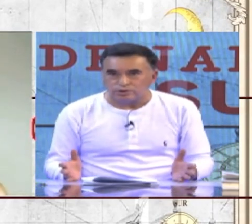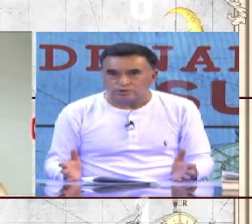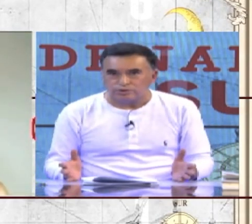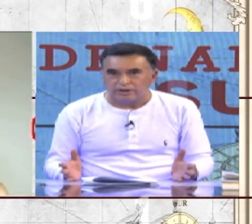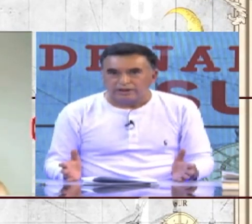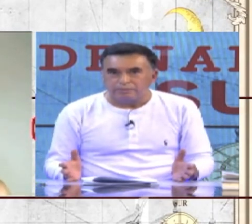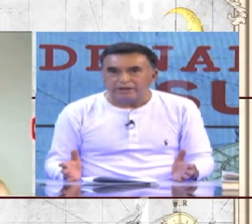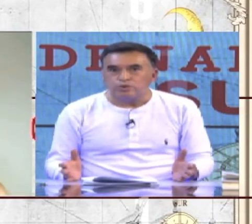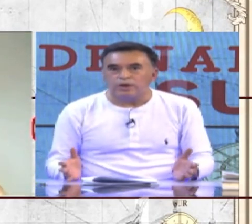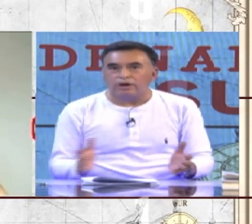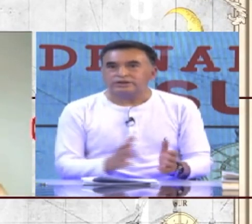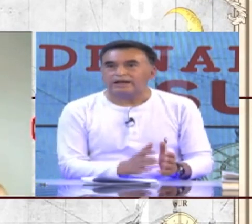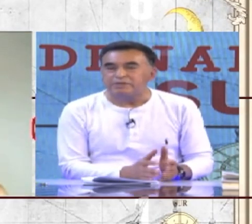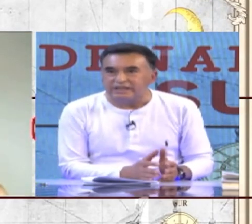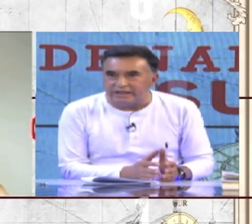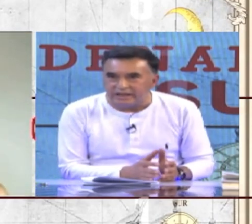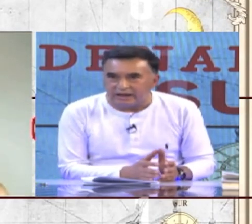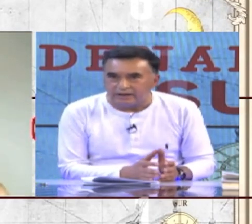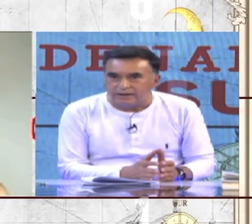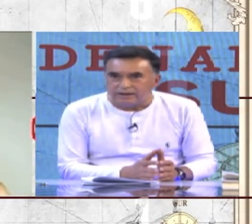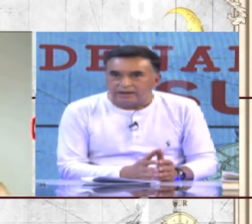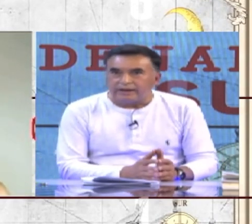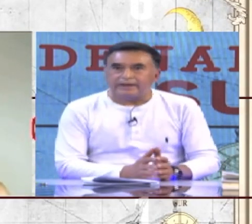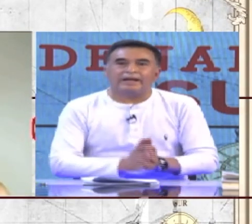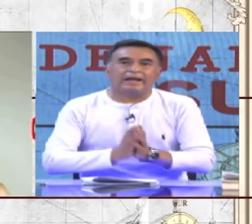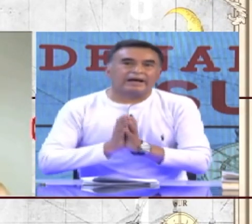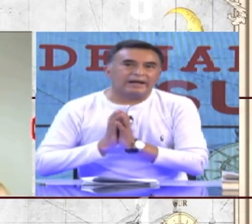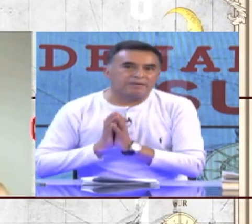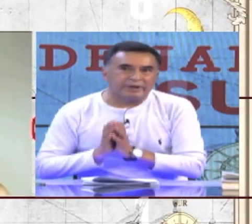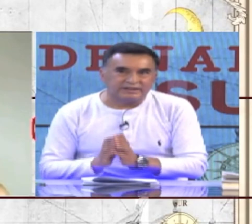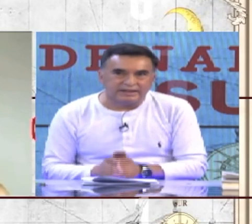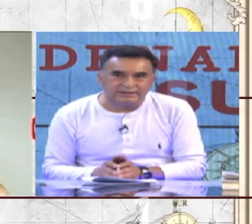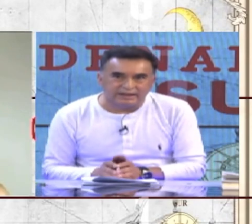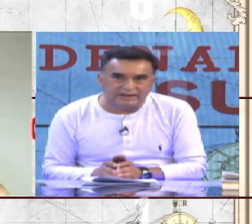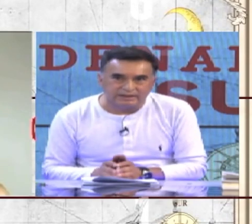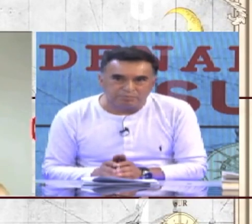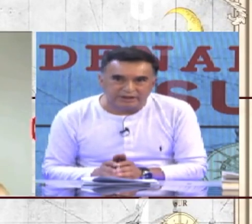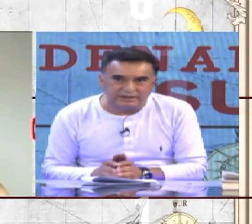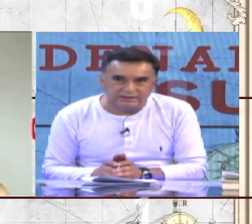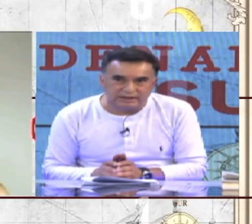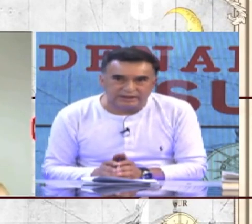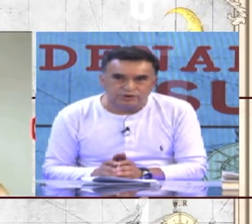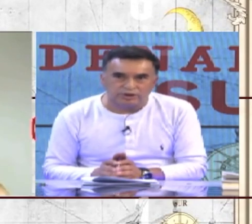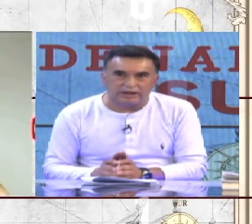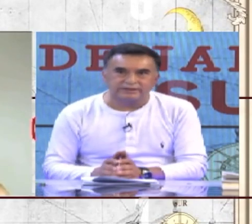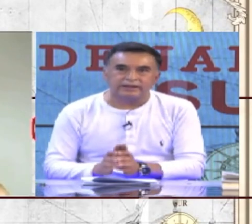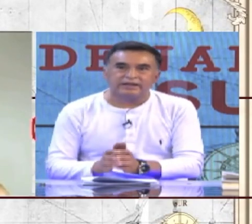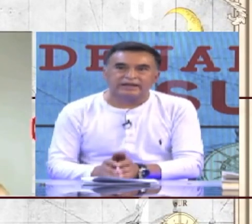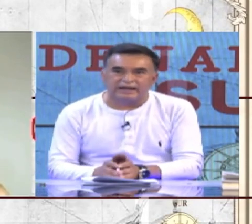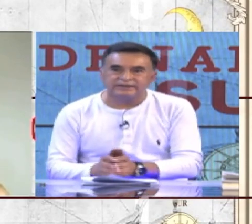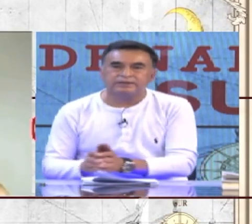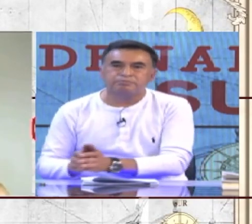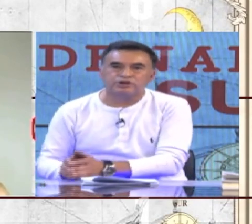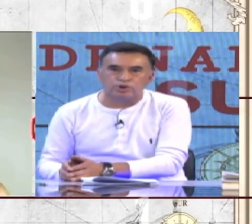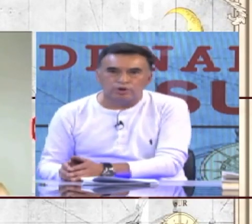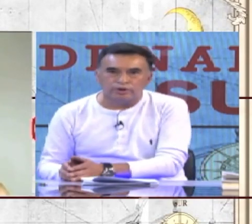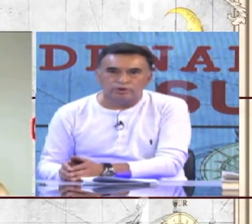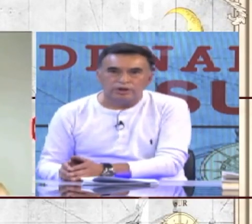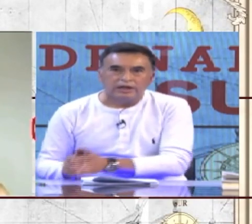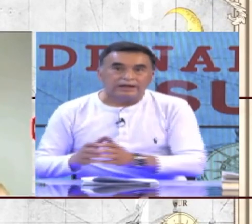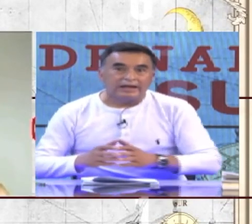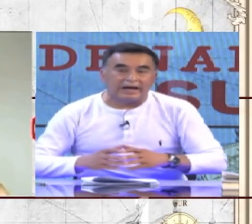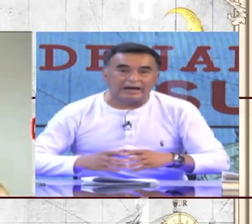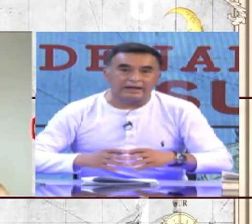proyectos vinculados a la minería, la presencia de las empresas transnacionales en gas y en